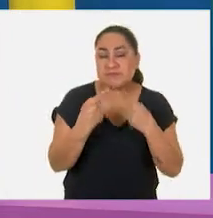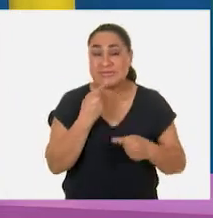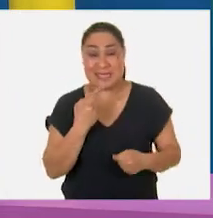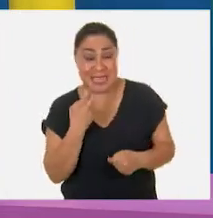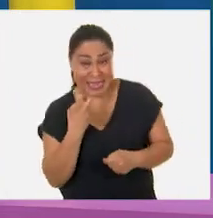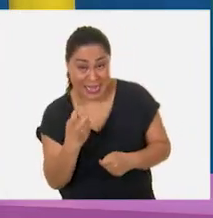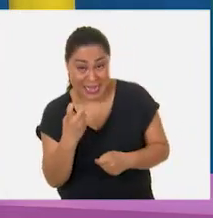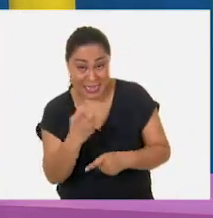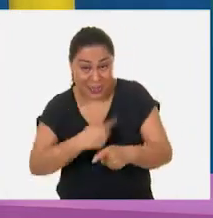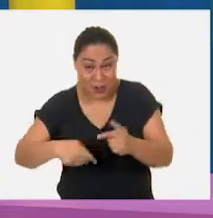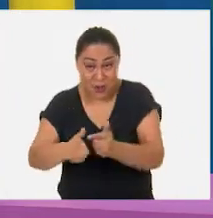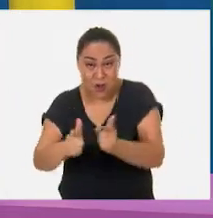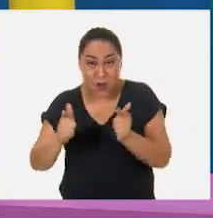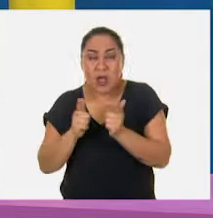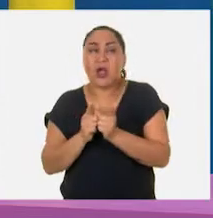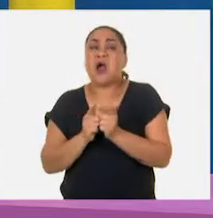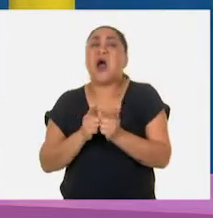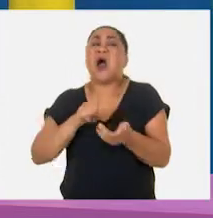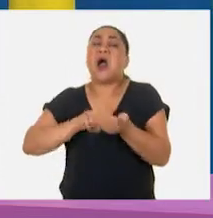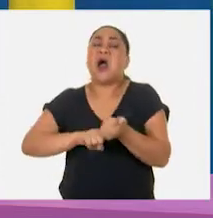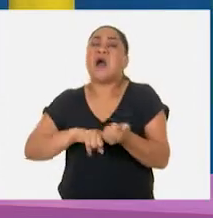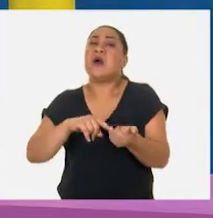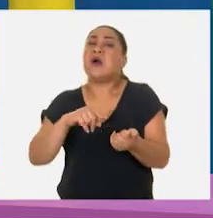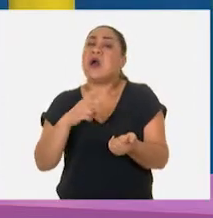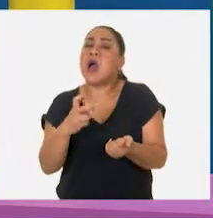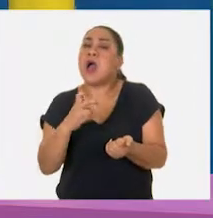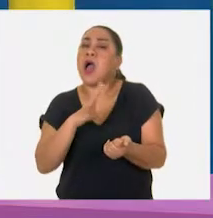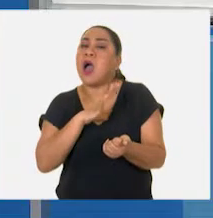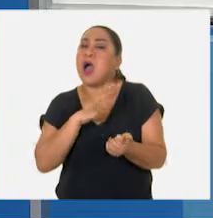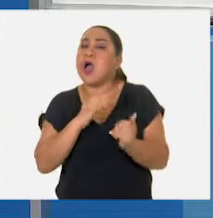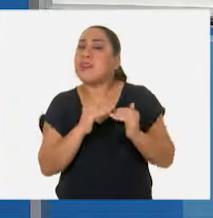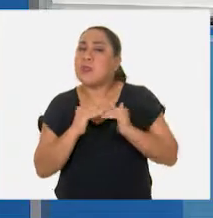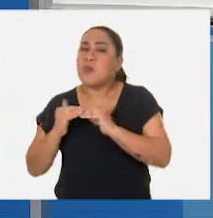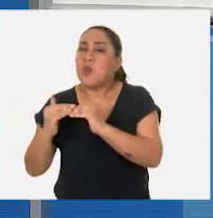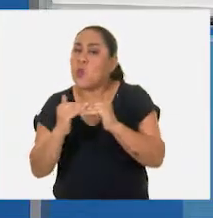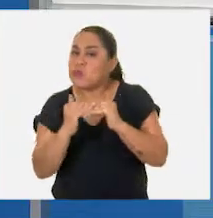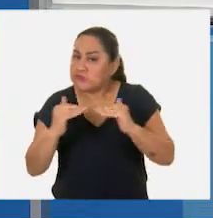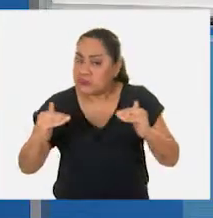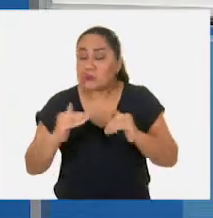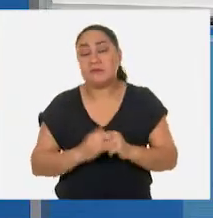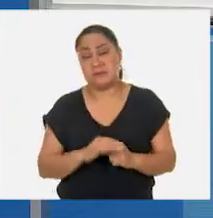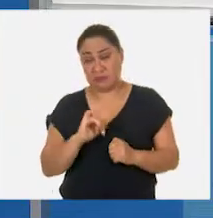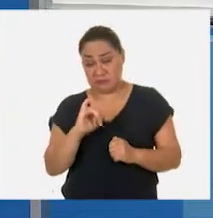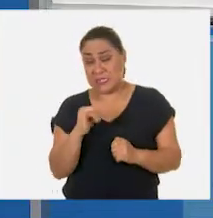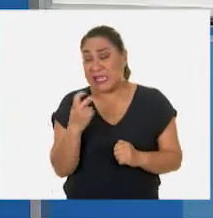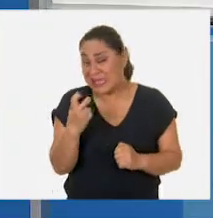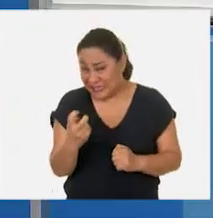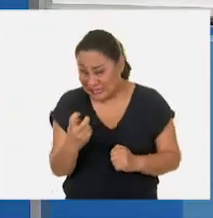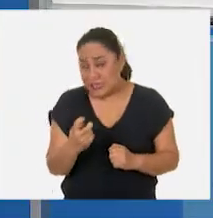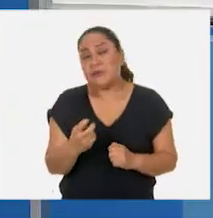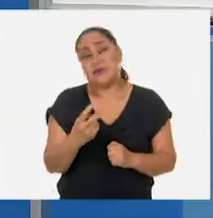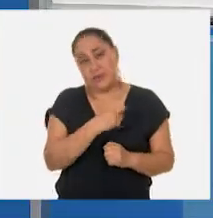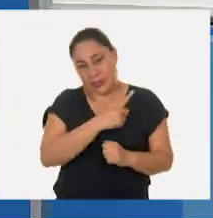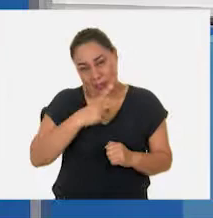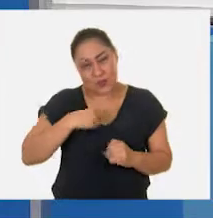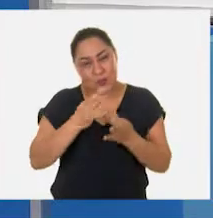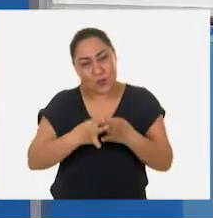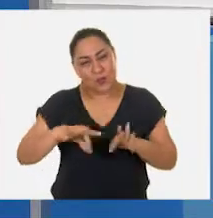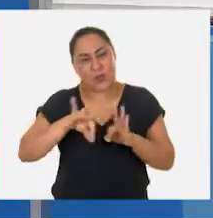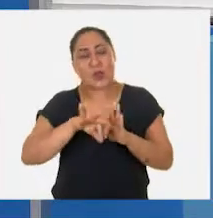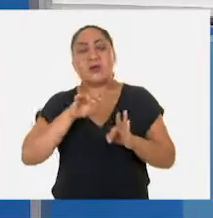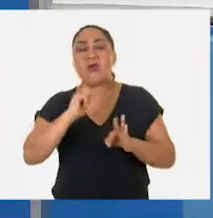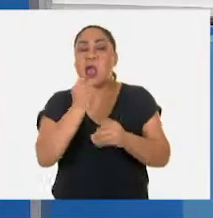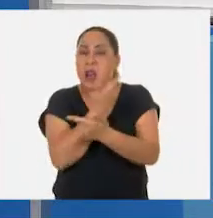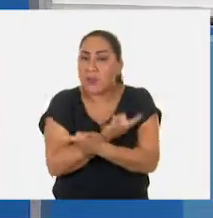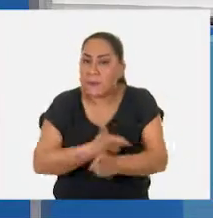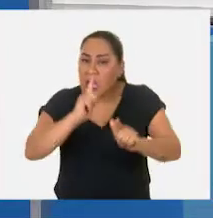forma, maestra, comenzamos a ejercer la democracia, solamente así. Claro, por eso es importante que tengamos en cuenta que la libertad, la